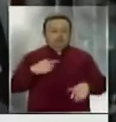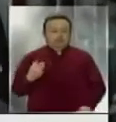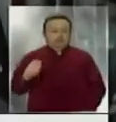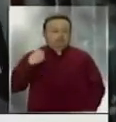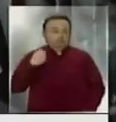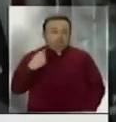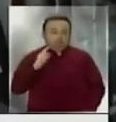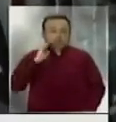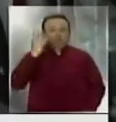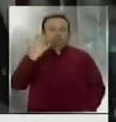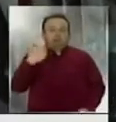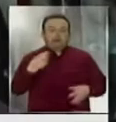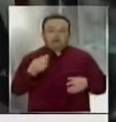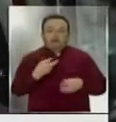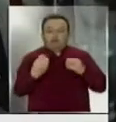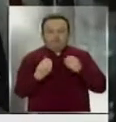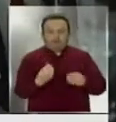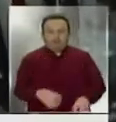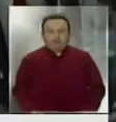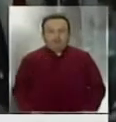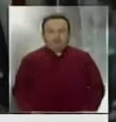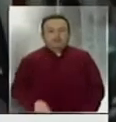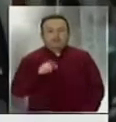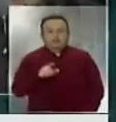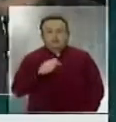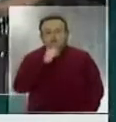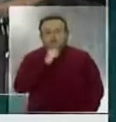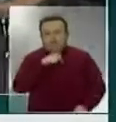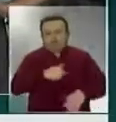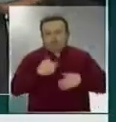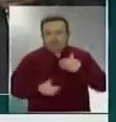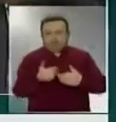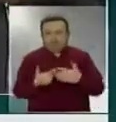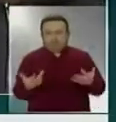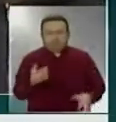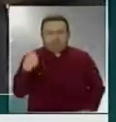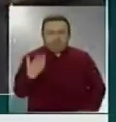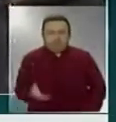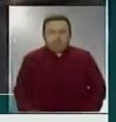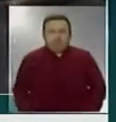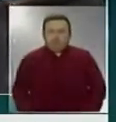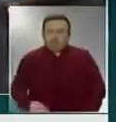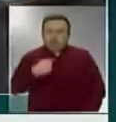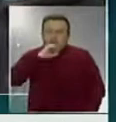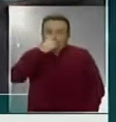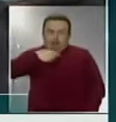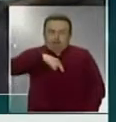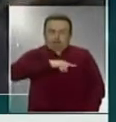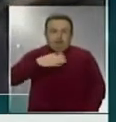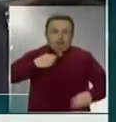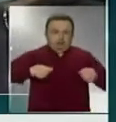acabo de enterar y es una muy buena noticia. Realmente hace falta ya activar el comercio en general. Yo supongo que parte de nosotros